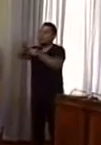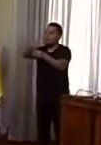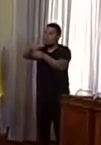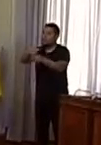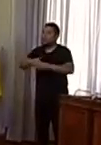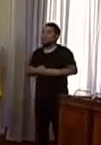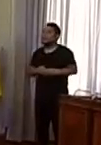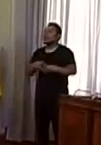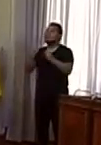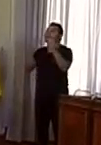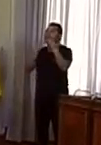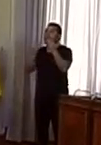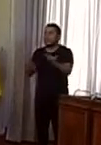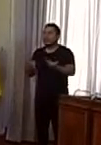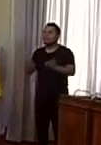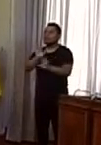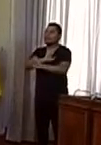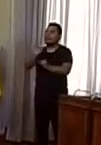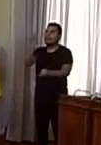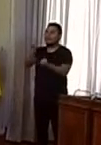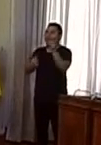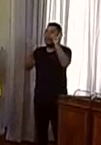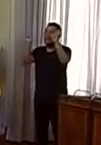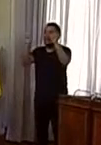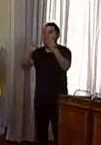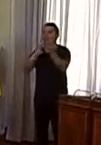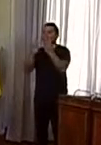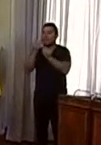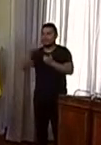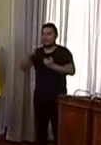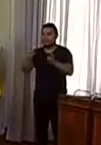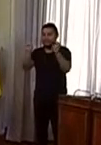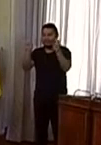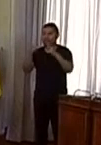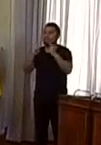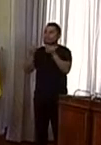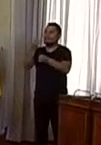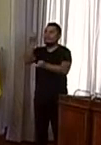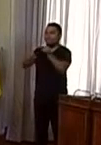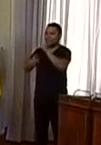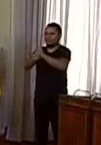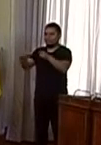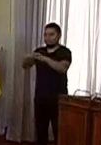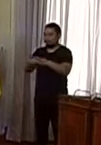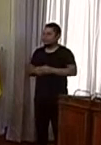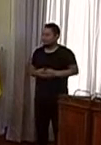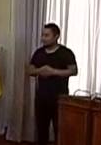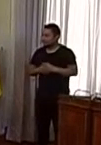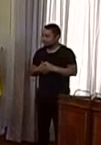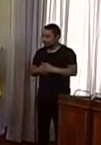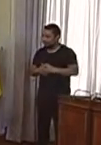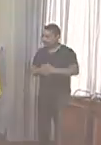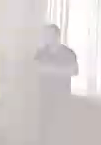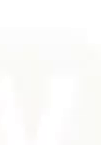votos. Muchísimas gracias. No tenemos más temas que tratar en esta sesión. Vamos a levantarla. Se levanta la sesión.